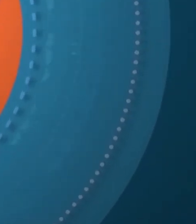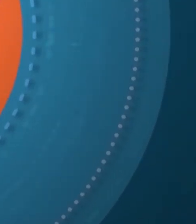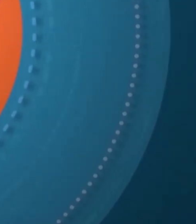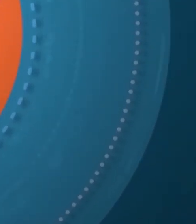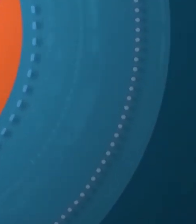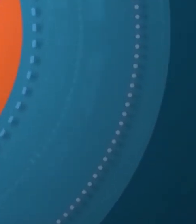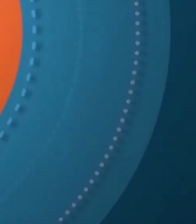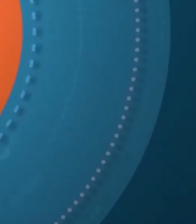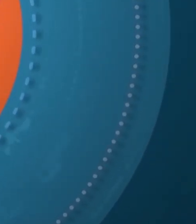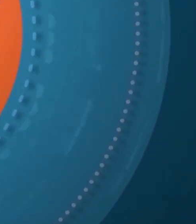¡Gracias!